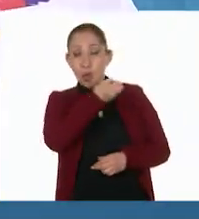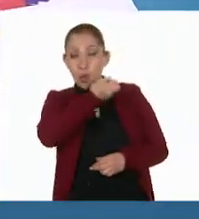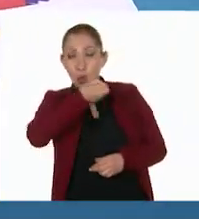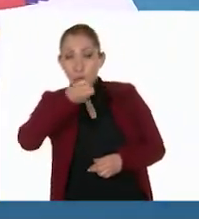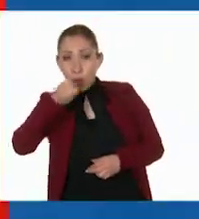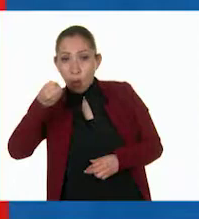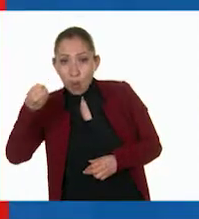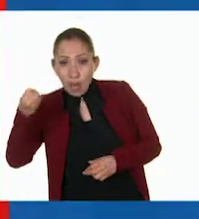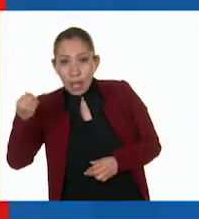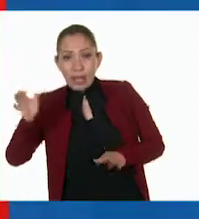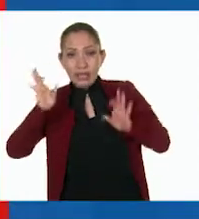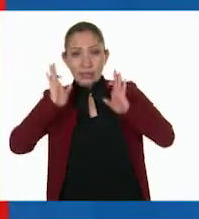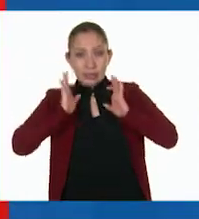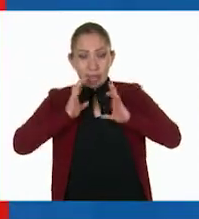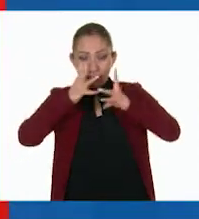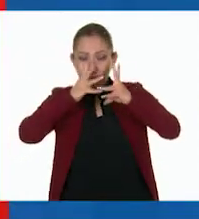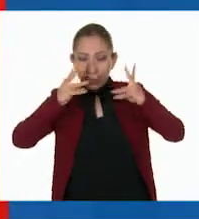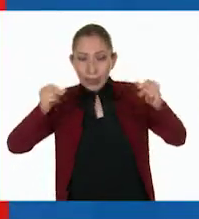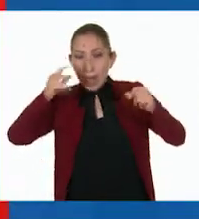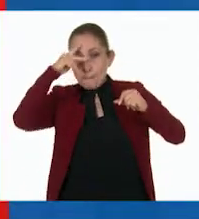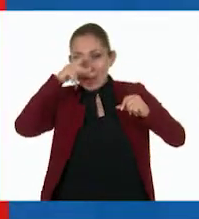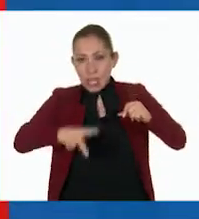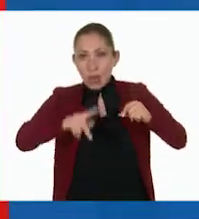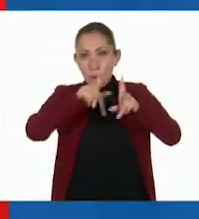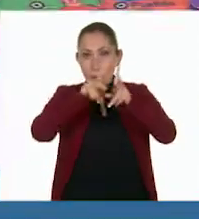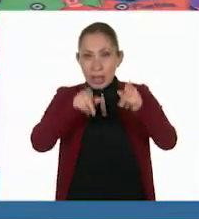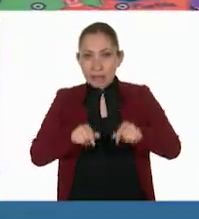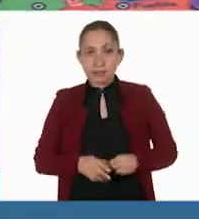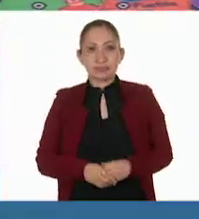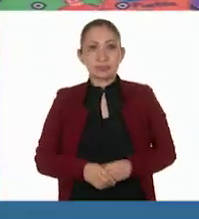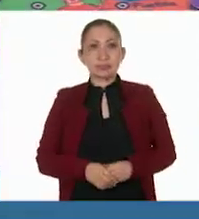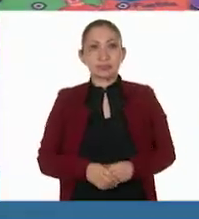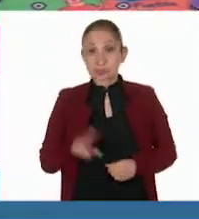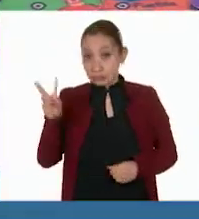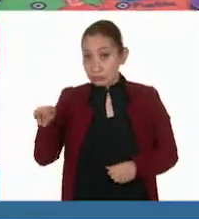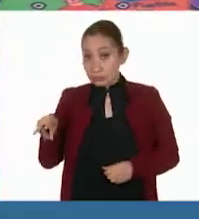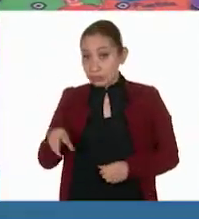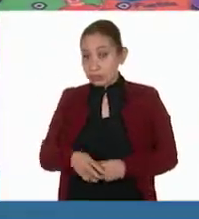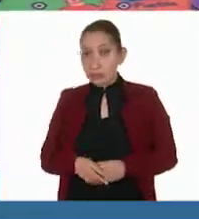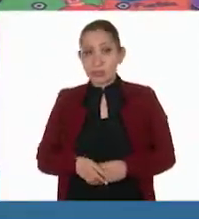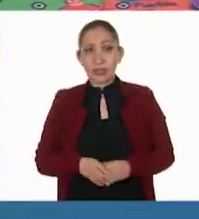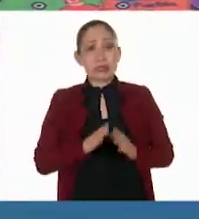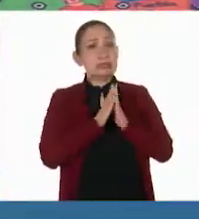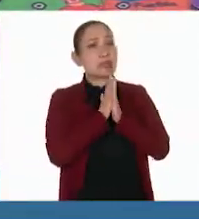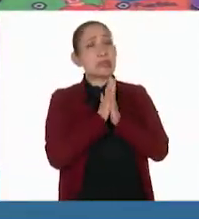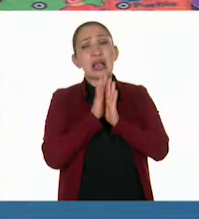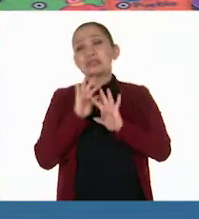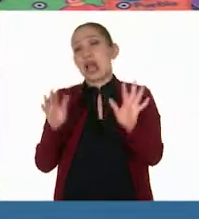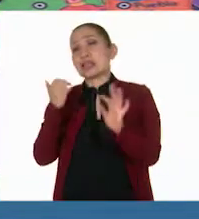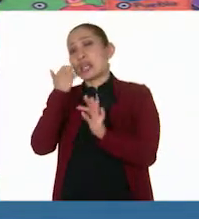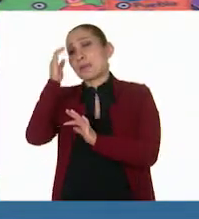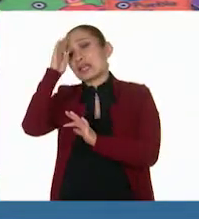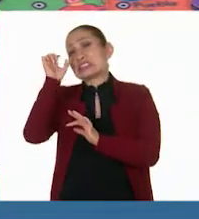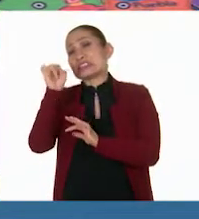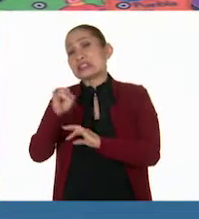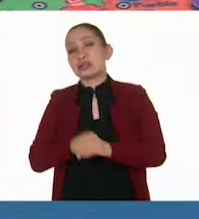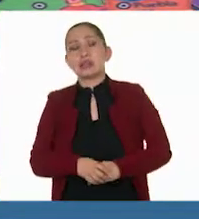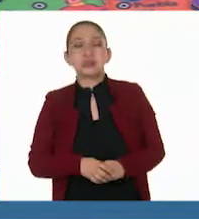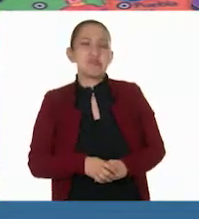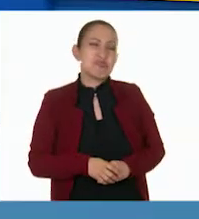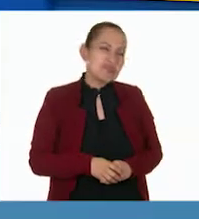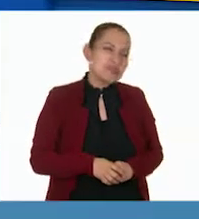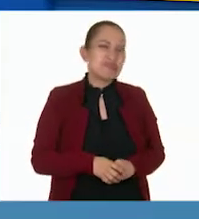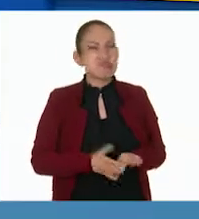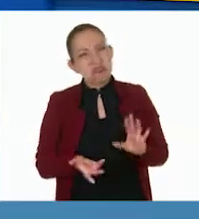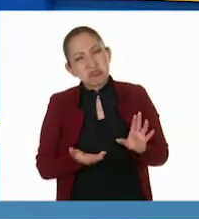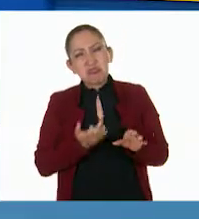ordenaron y estabilizaron al país. ¿Cierto? Ay, por favor, ahora sí quiero pensar que sí. Pues de